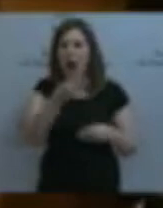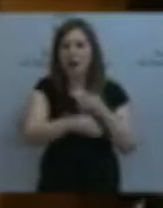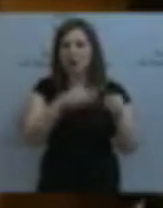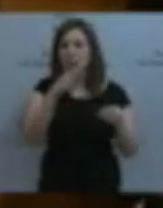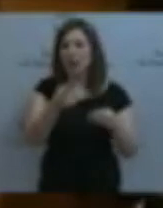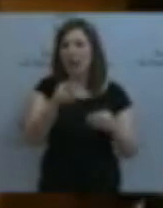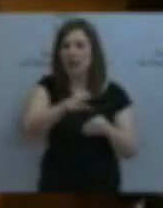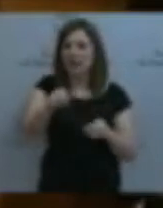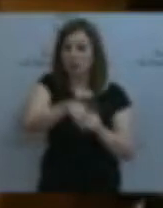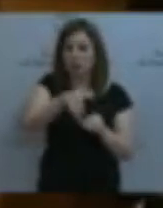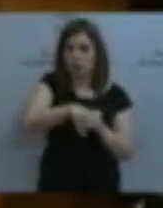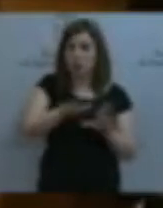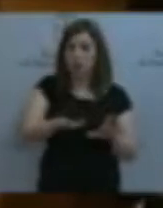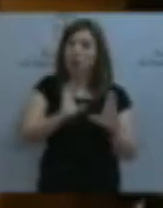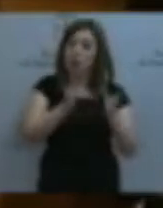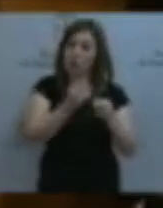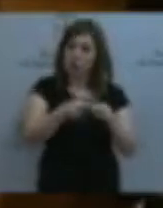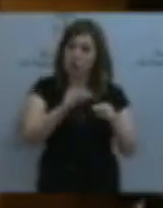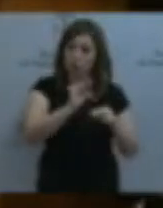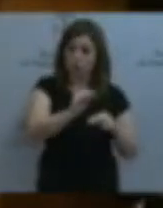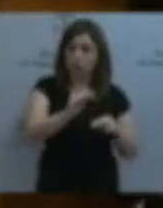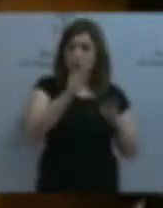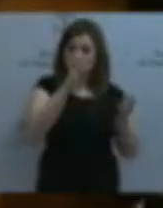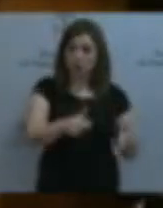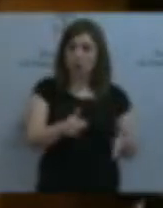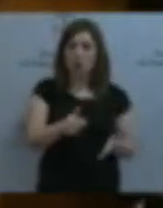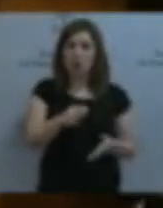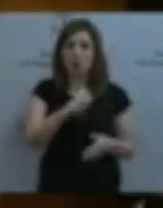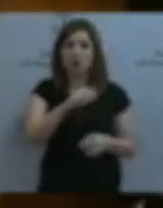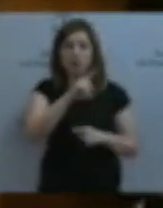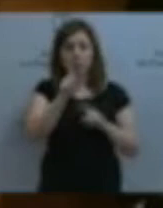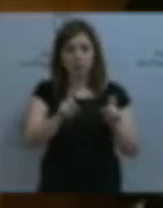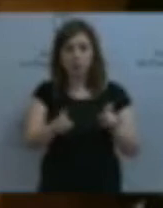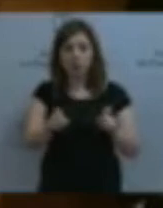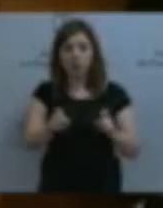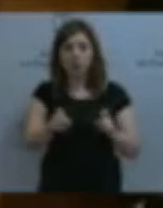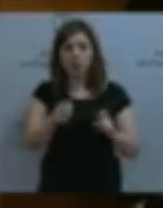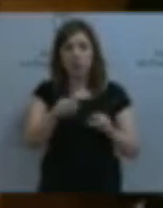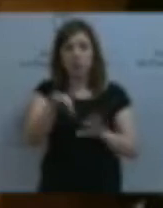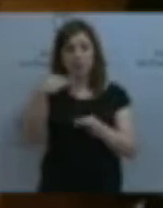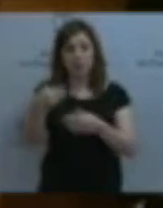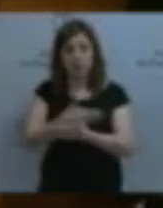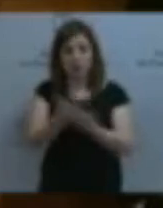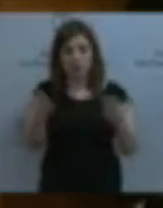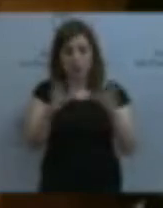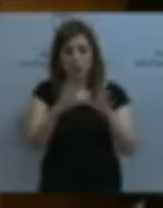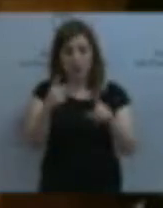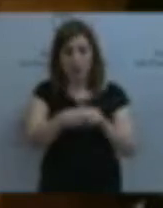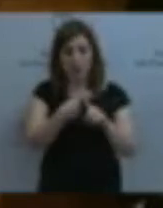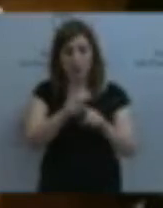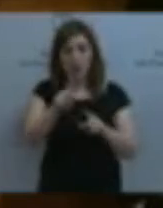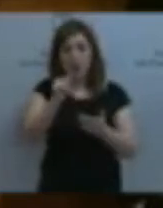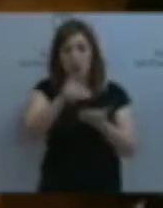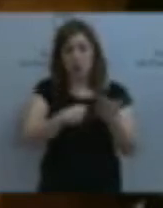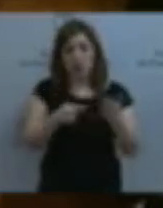partido político, usted formula y crea una empresa que ofrece pinchos a 10 céntimos y se lleva de calle las contrataciones de la